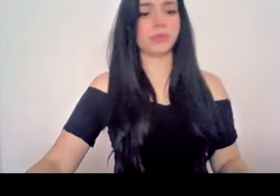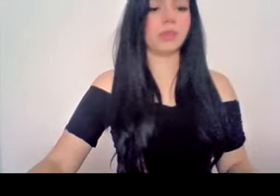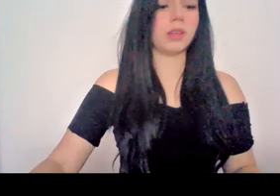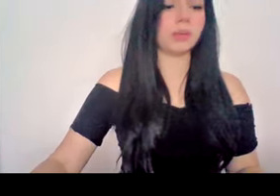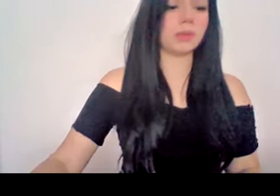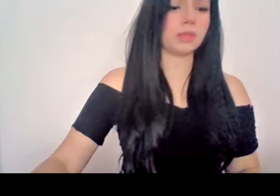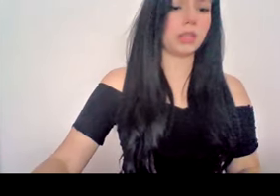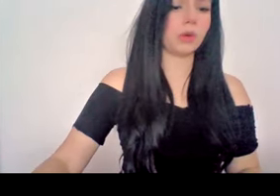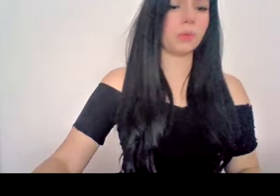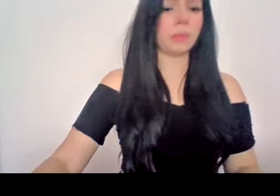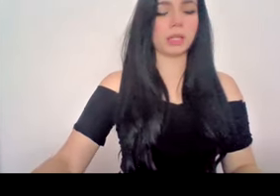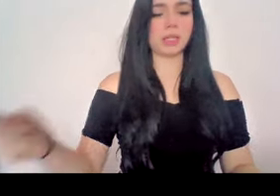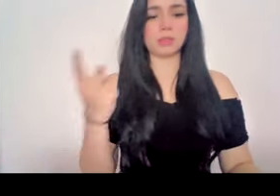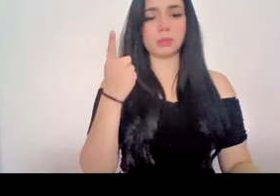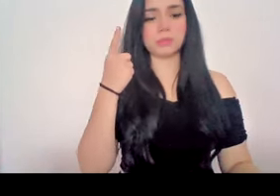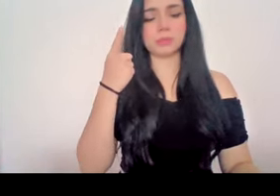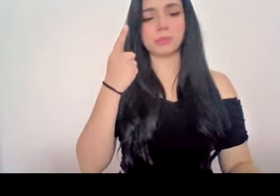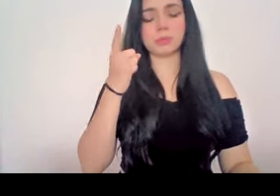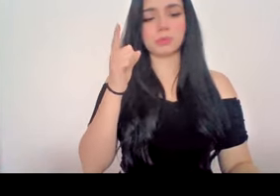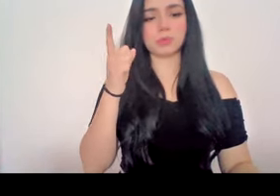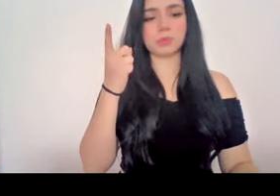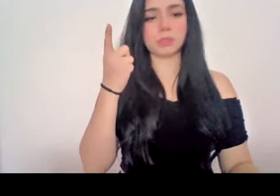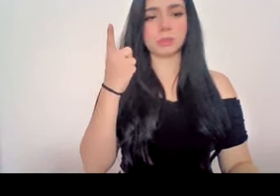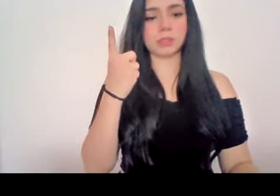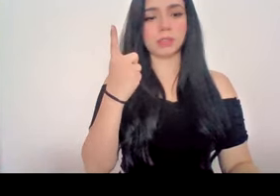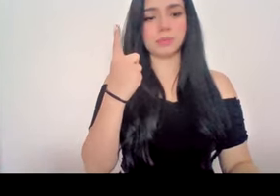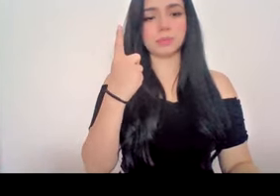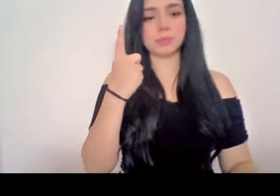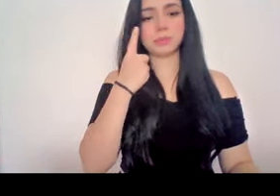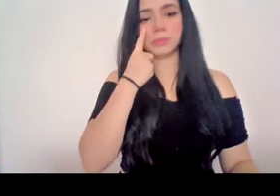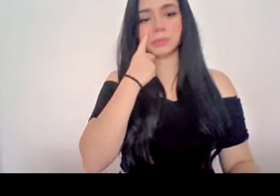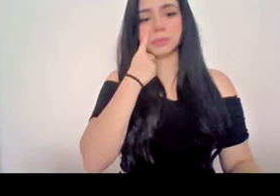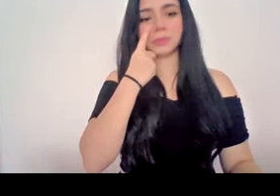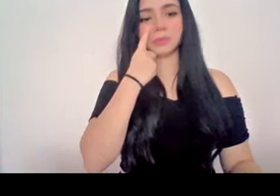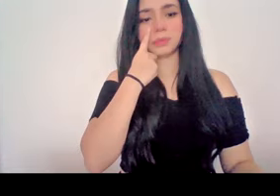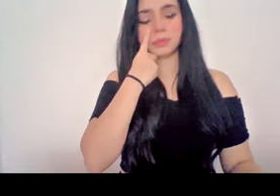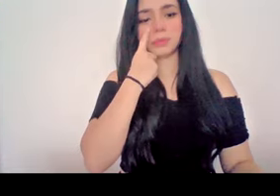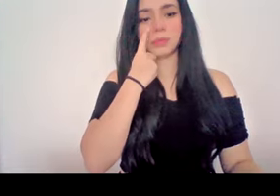Vierno. Vamos a ir con padrastro. Vamos así.